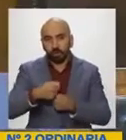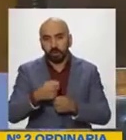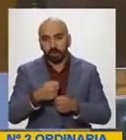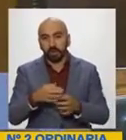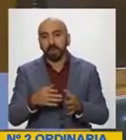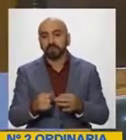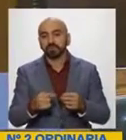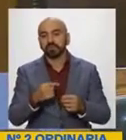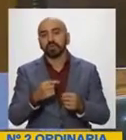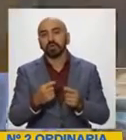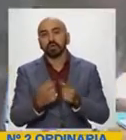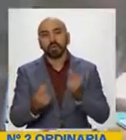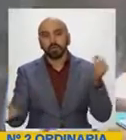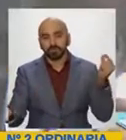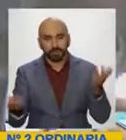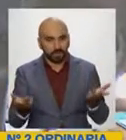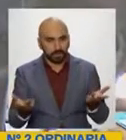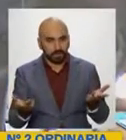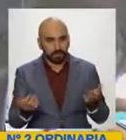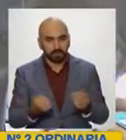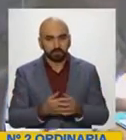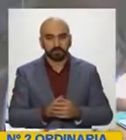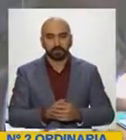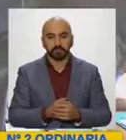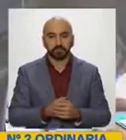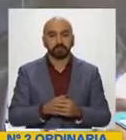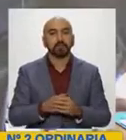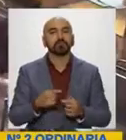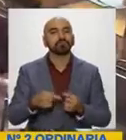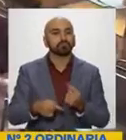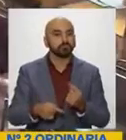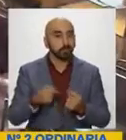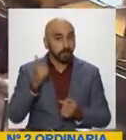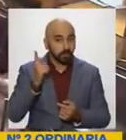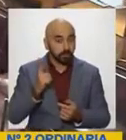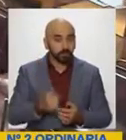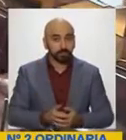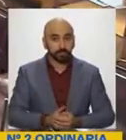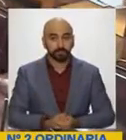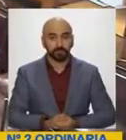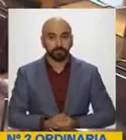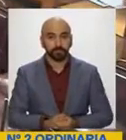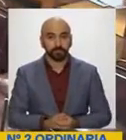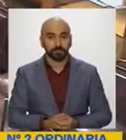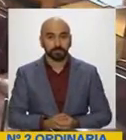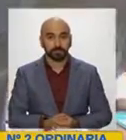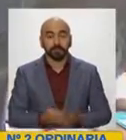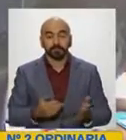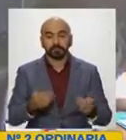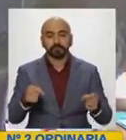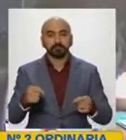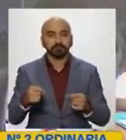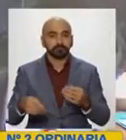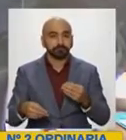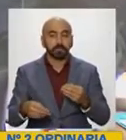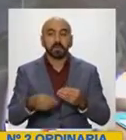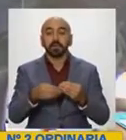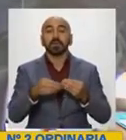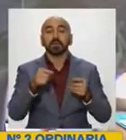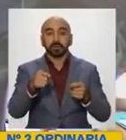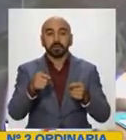Y lo conversábamos y yo se lo señalé. se lo señalé al ministro del